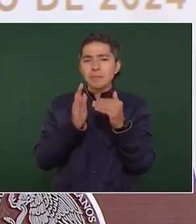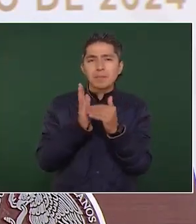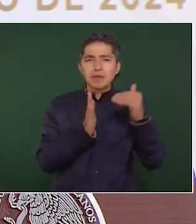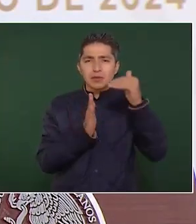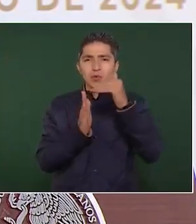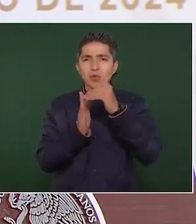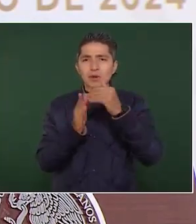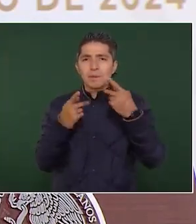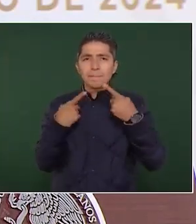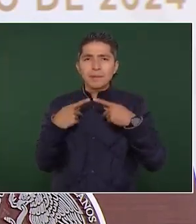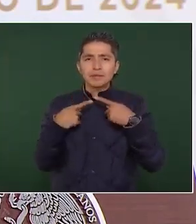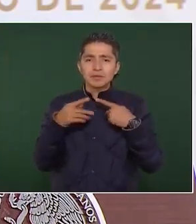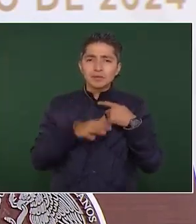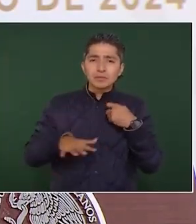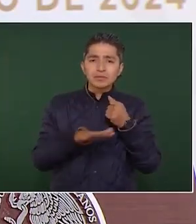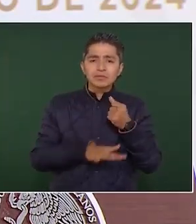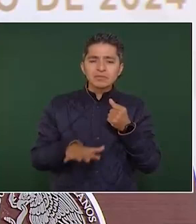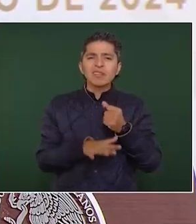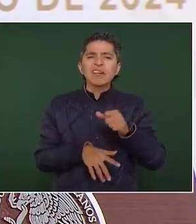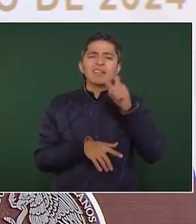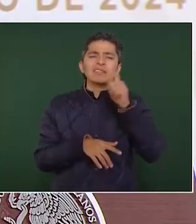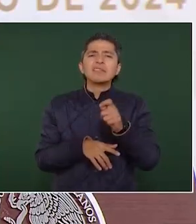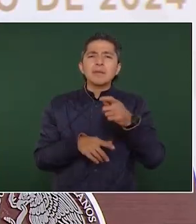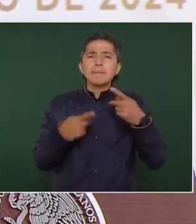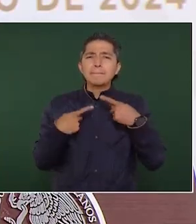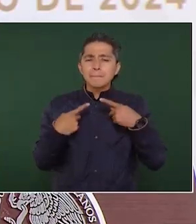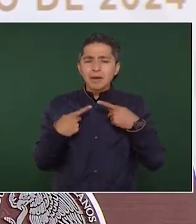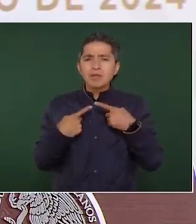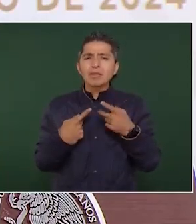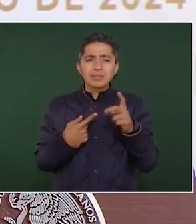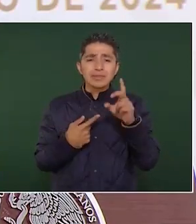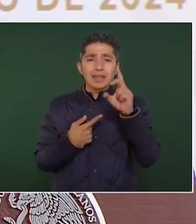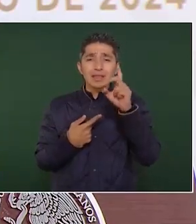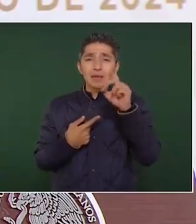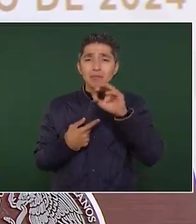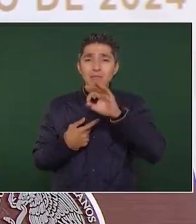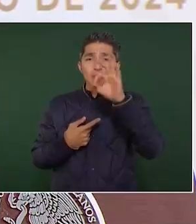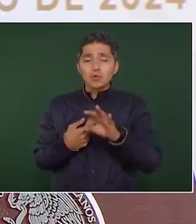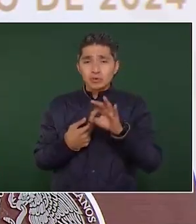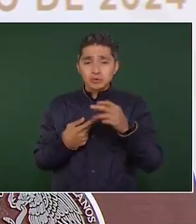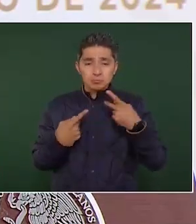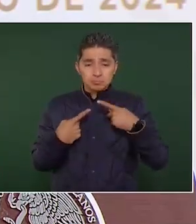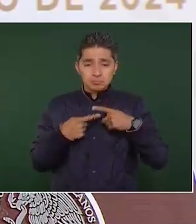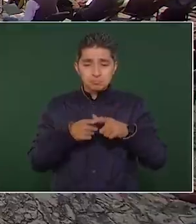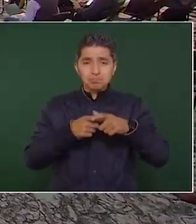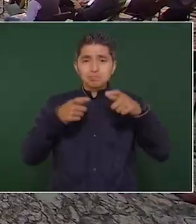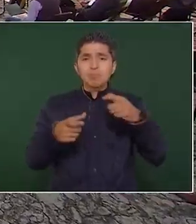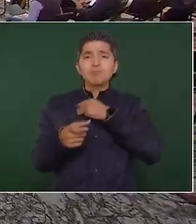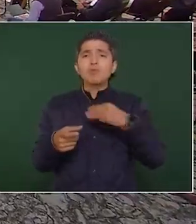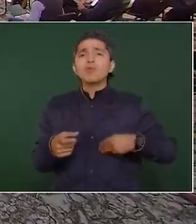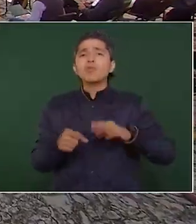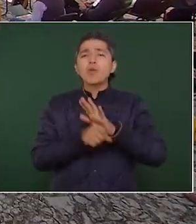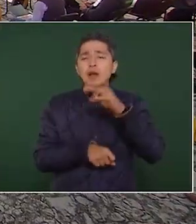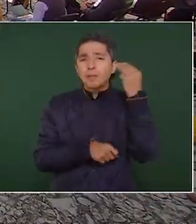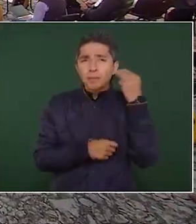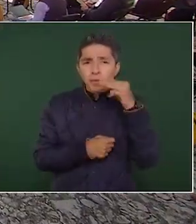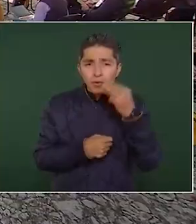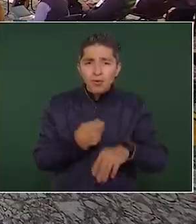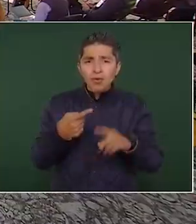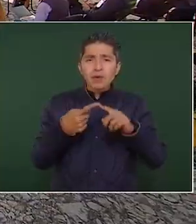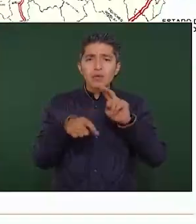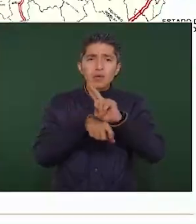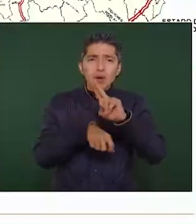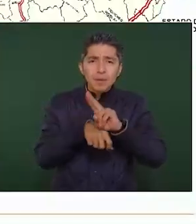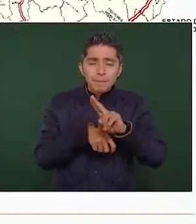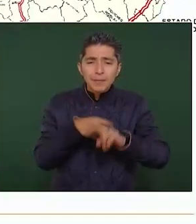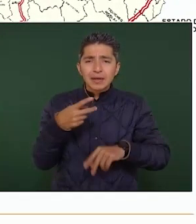de habitantes, concentra su población, el 30% de su población, en lo que es los municipios de Morelia,